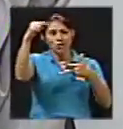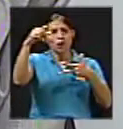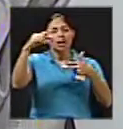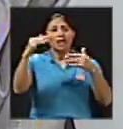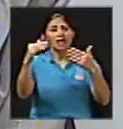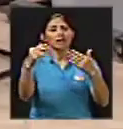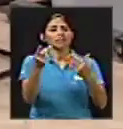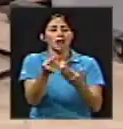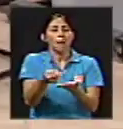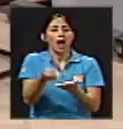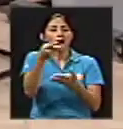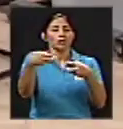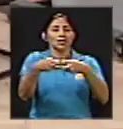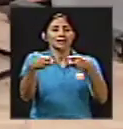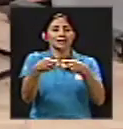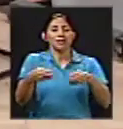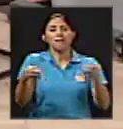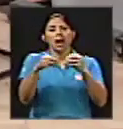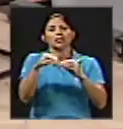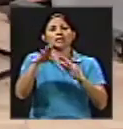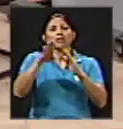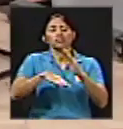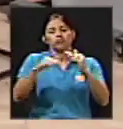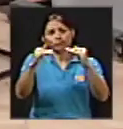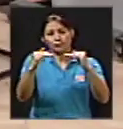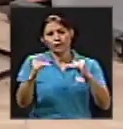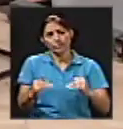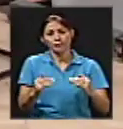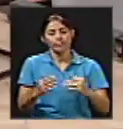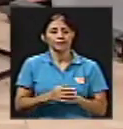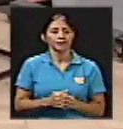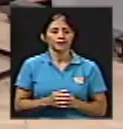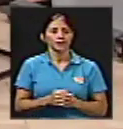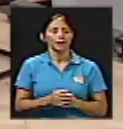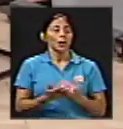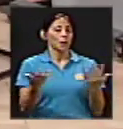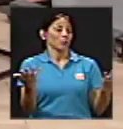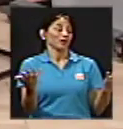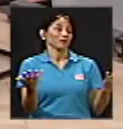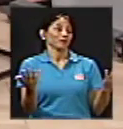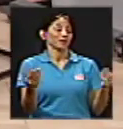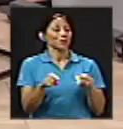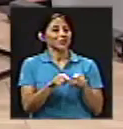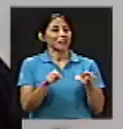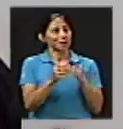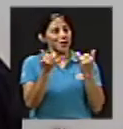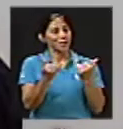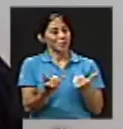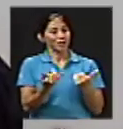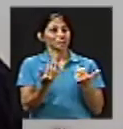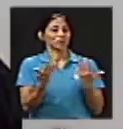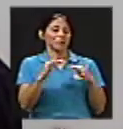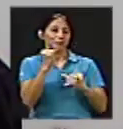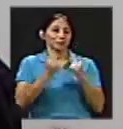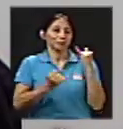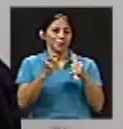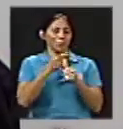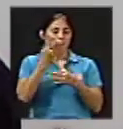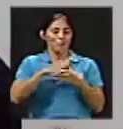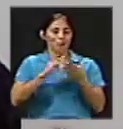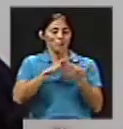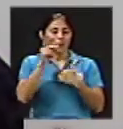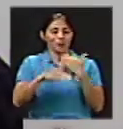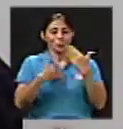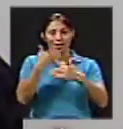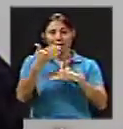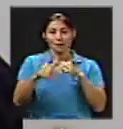Pues también se trae, no exactamente eso, pero se trajo abajo el primer segmento, y